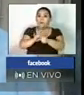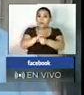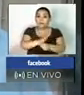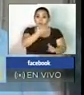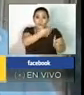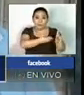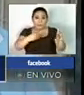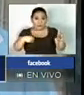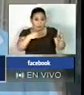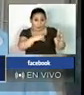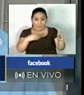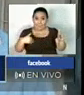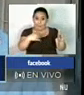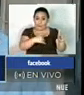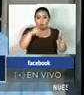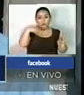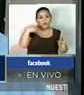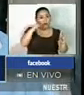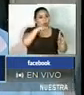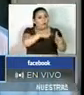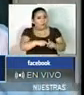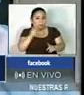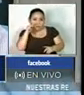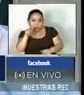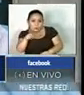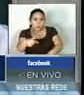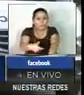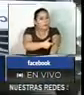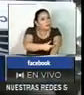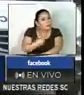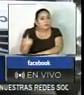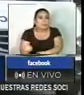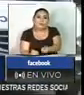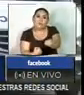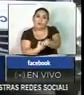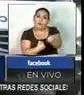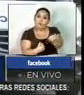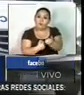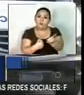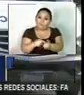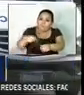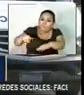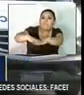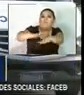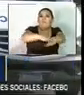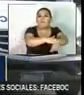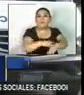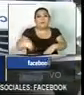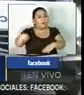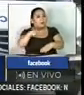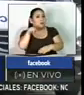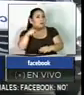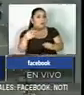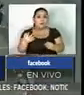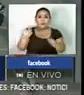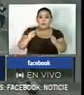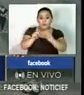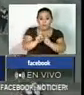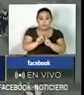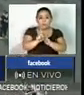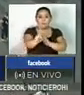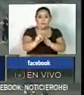recalcó que el sistema de salud está dando buenos resultados e insiste a la población a que continúe con el